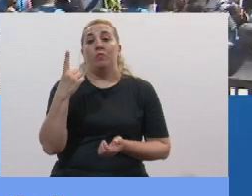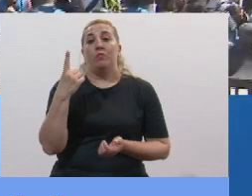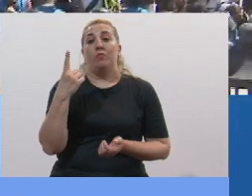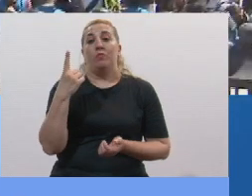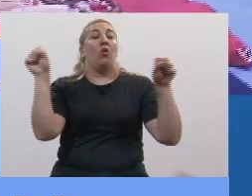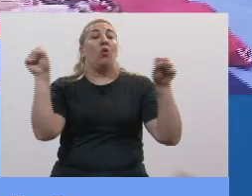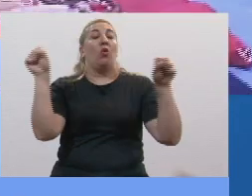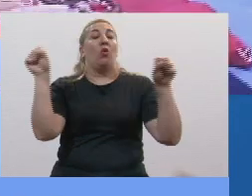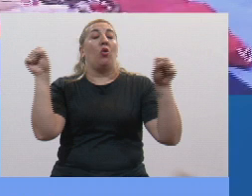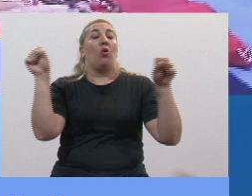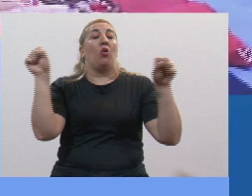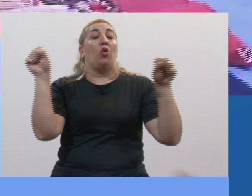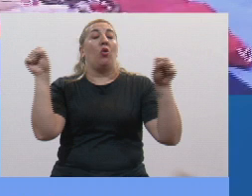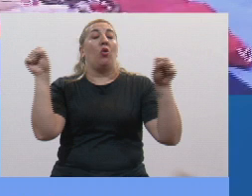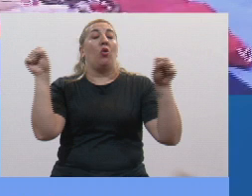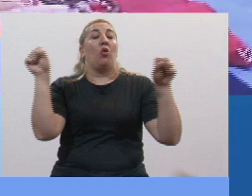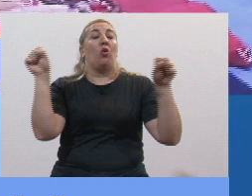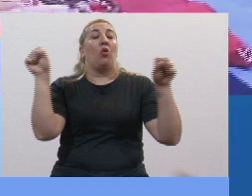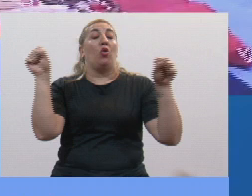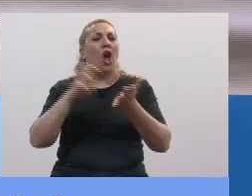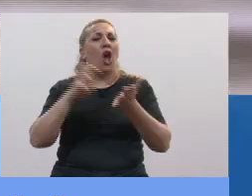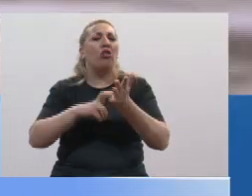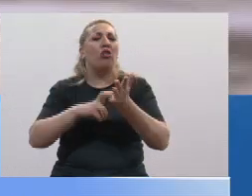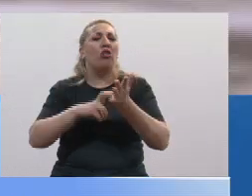y las argentinas de esta tristísima noticia,